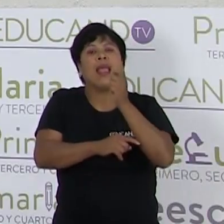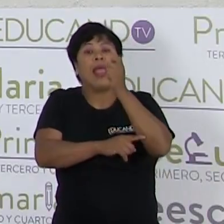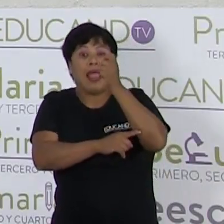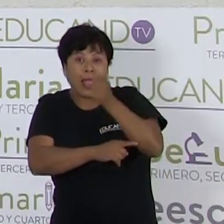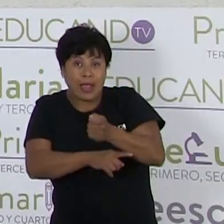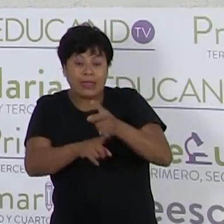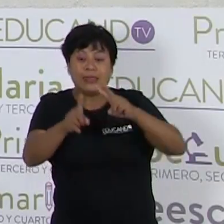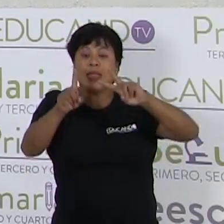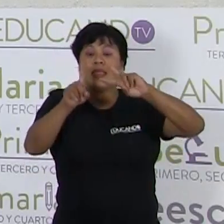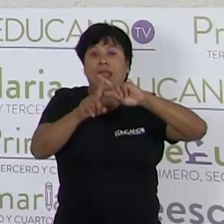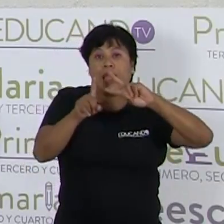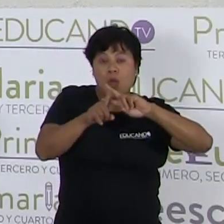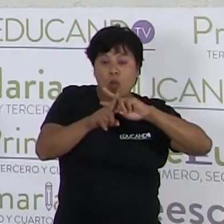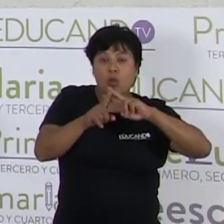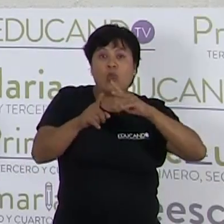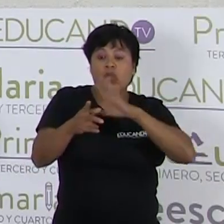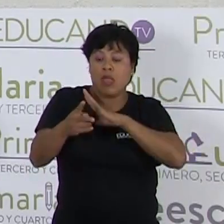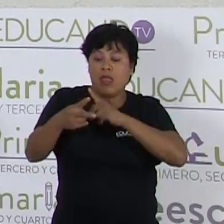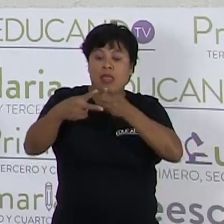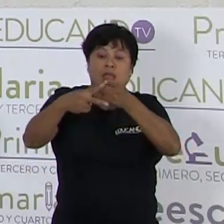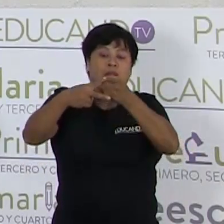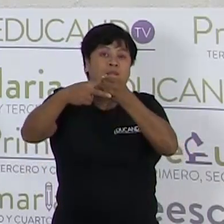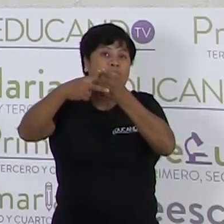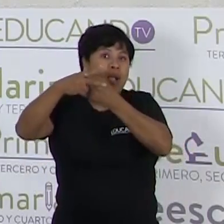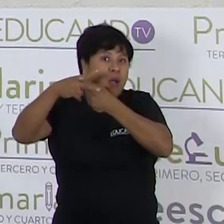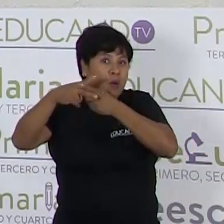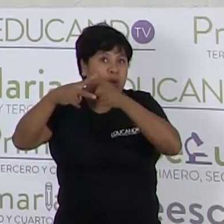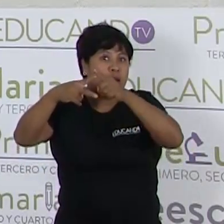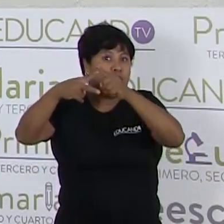todos aquellos ángulos.